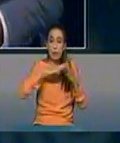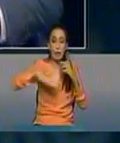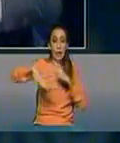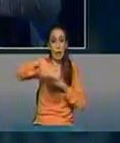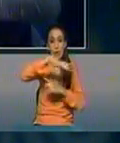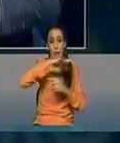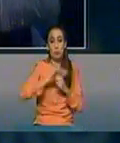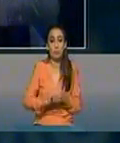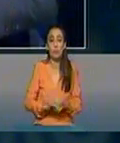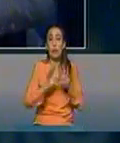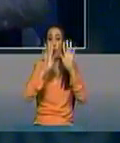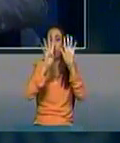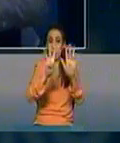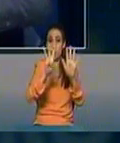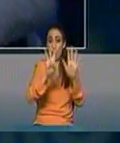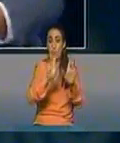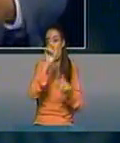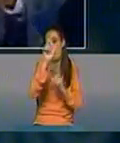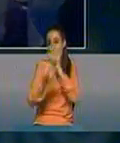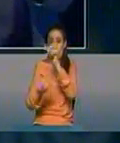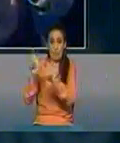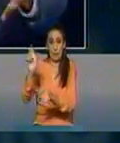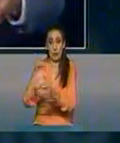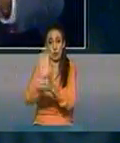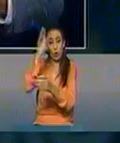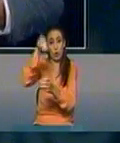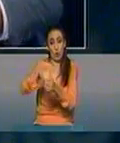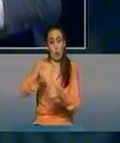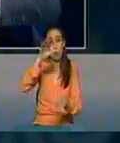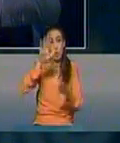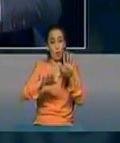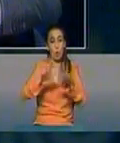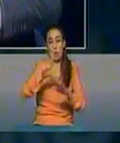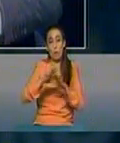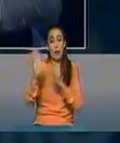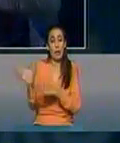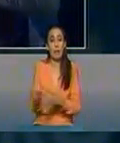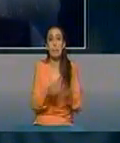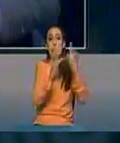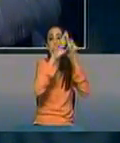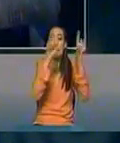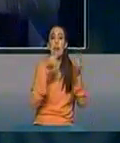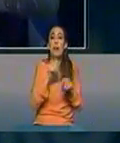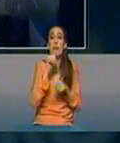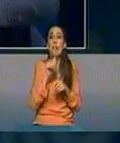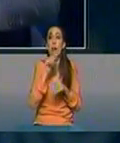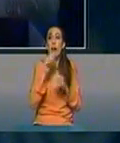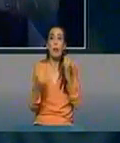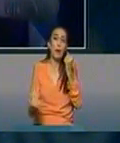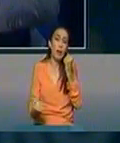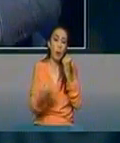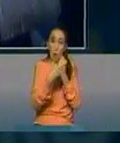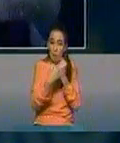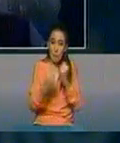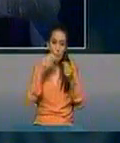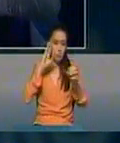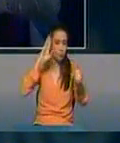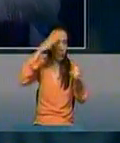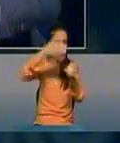sector. 9 de cada 10 empleos se generan alrededor del sector privado. Y es por eso que apuntalamos